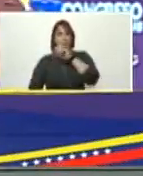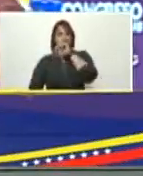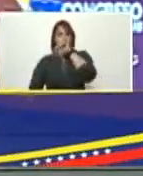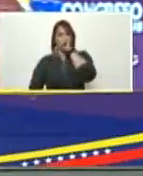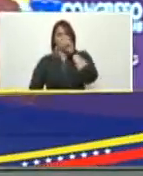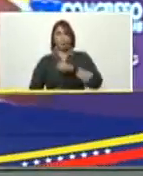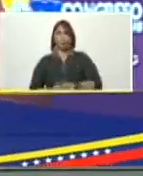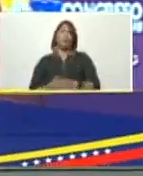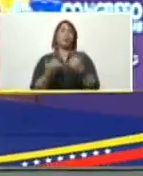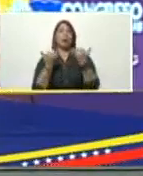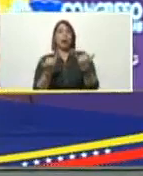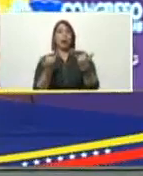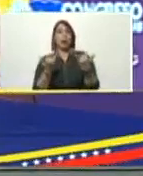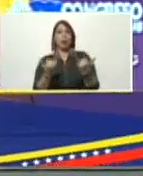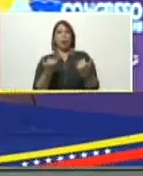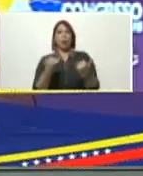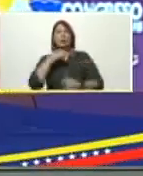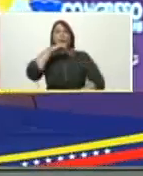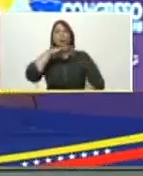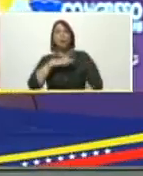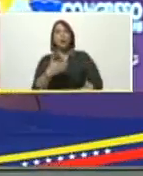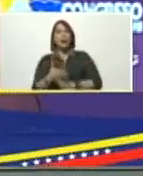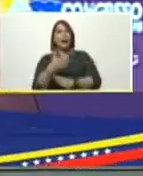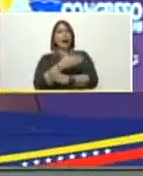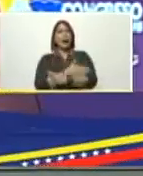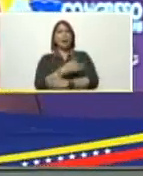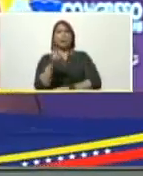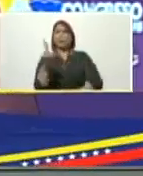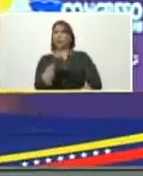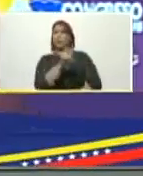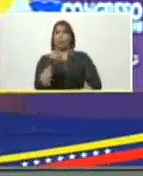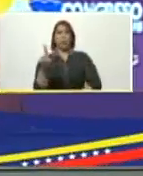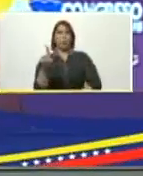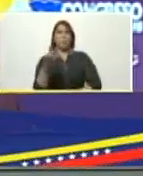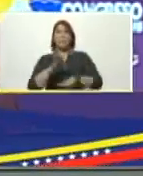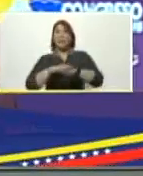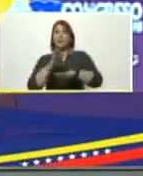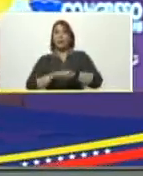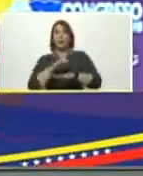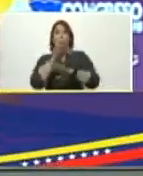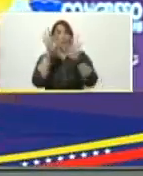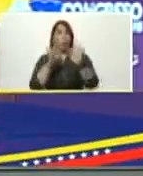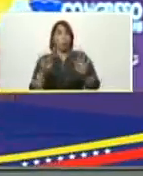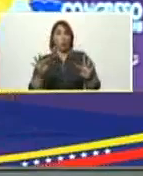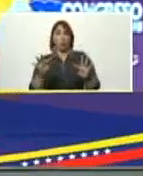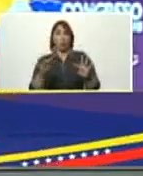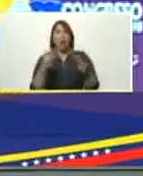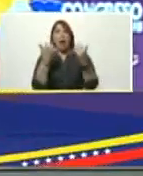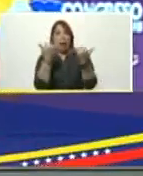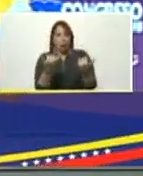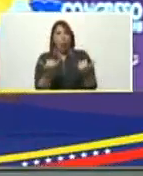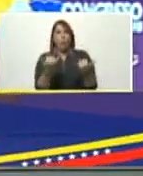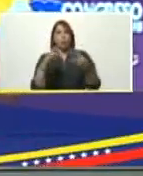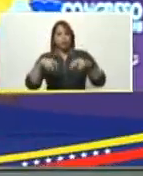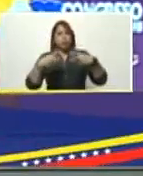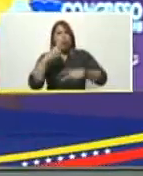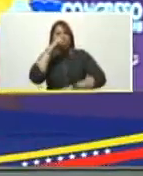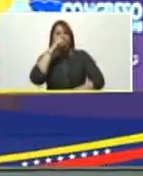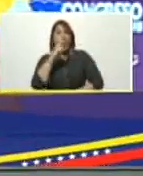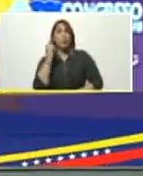ahora en esta época histórica, antes no era así, de esta forma, ahora en esta época histórica